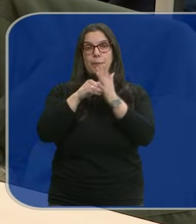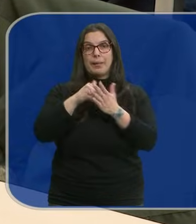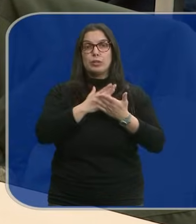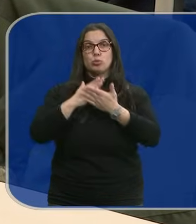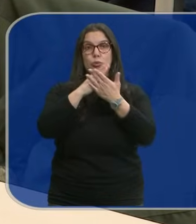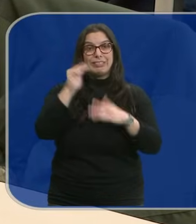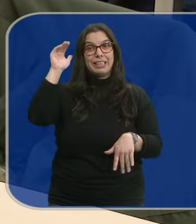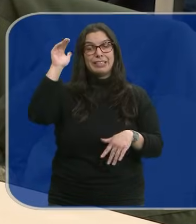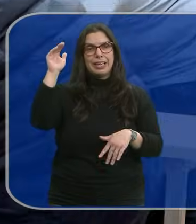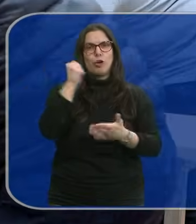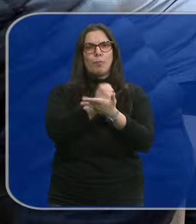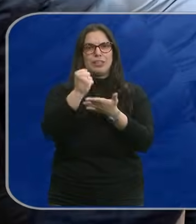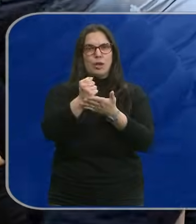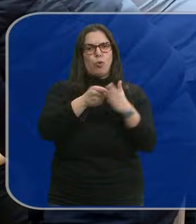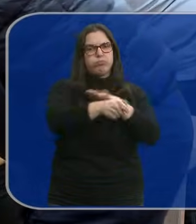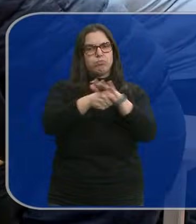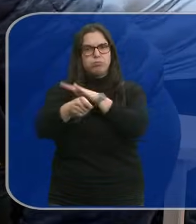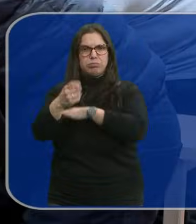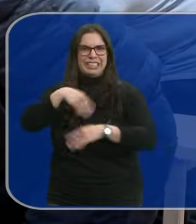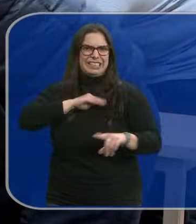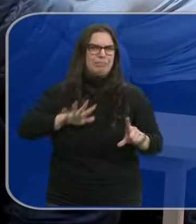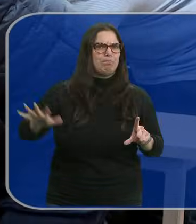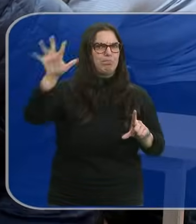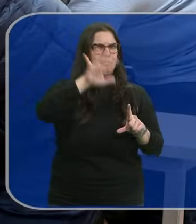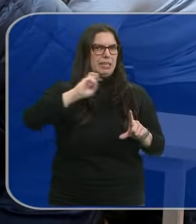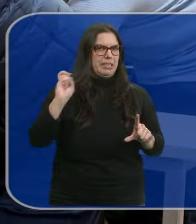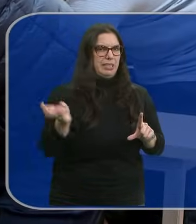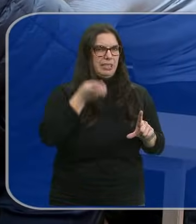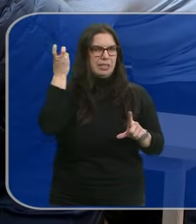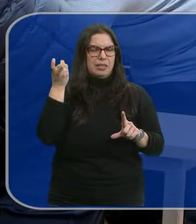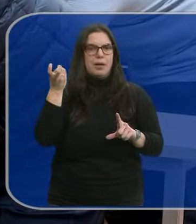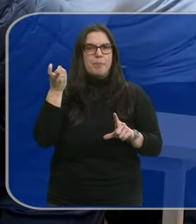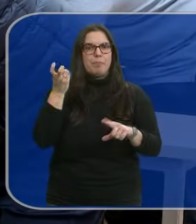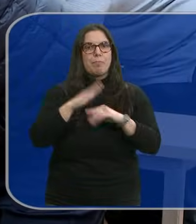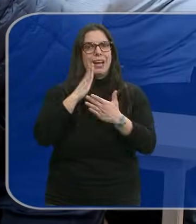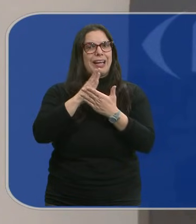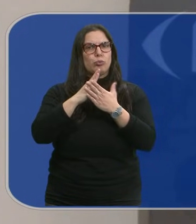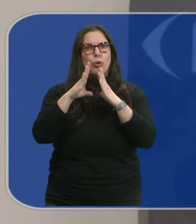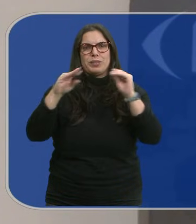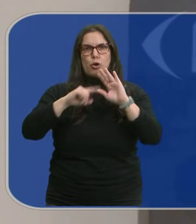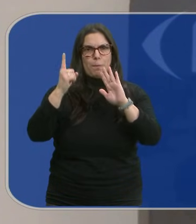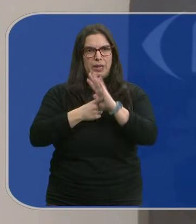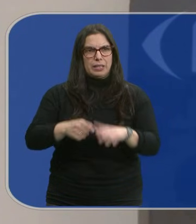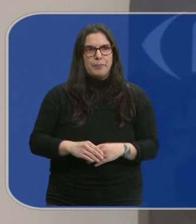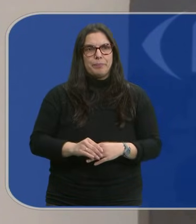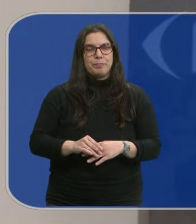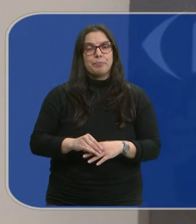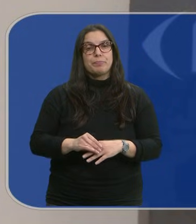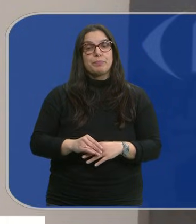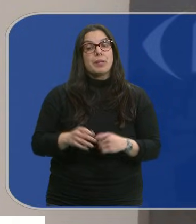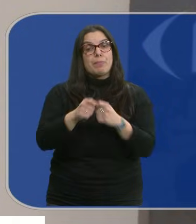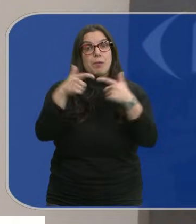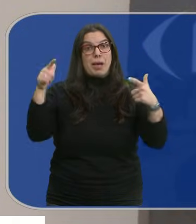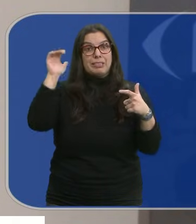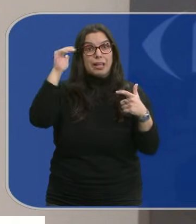estudiantes internacionales se matricularon en alguna universidad española para cursar una titulación completa. El crecimiento de estudiantes internacionales